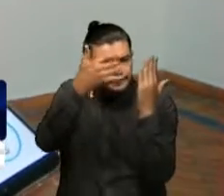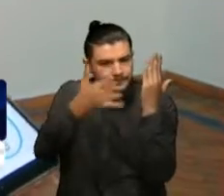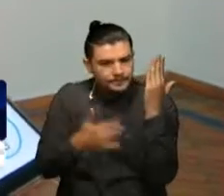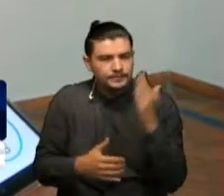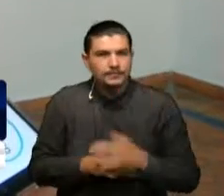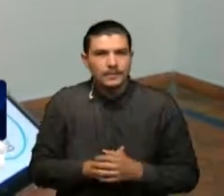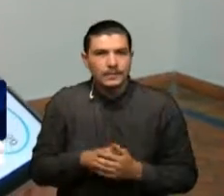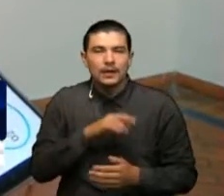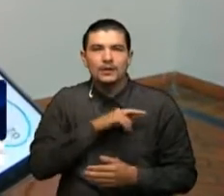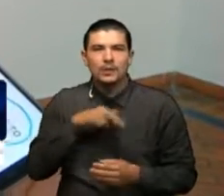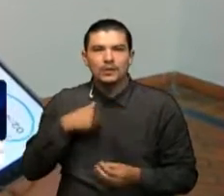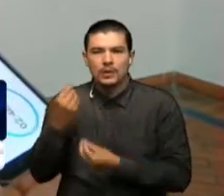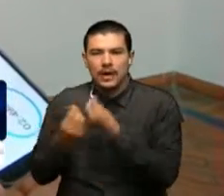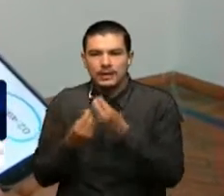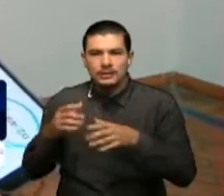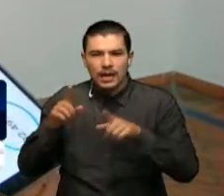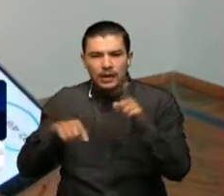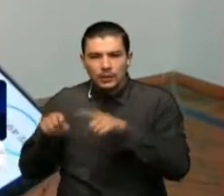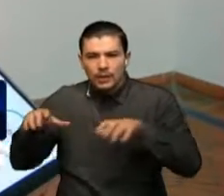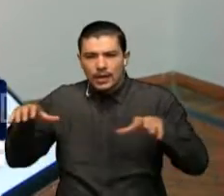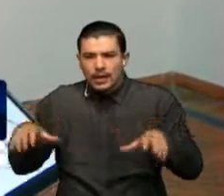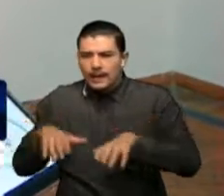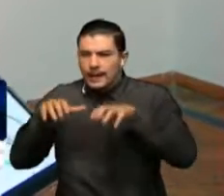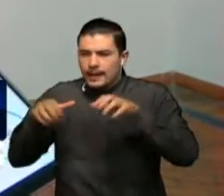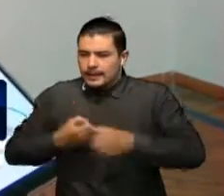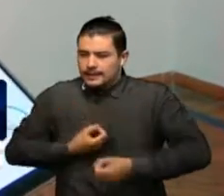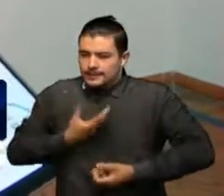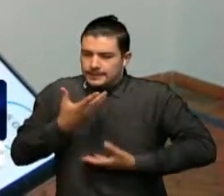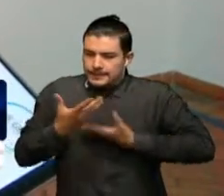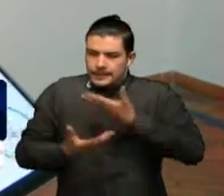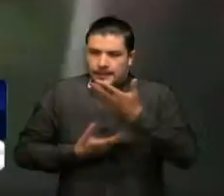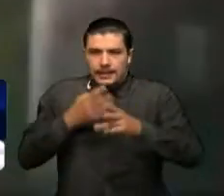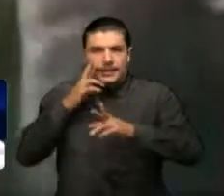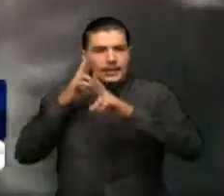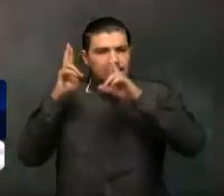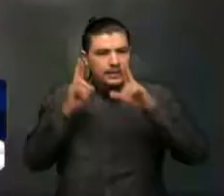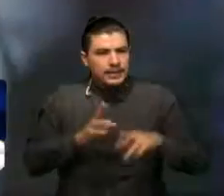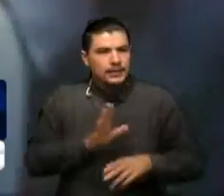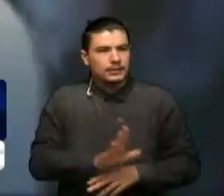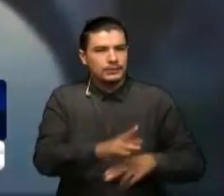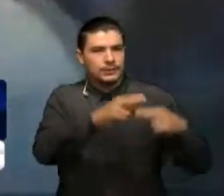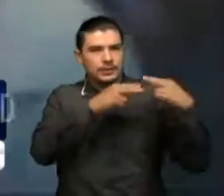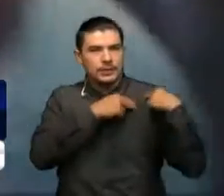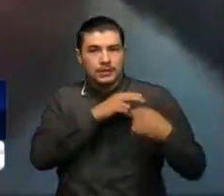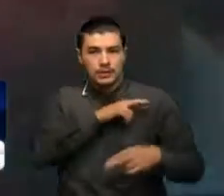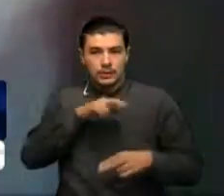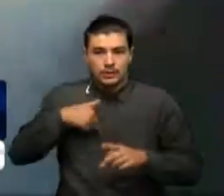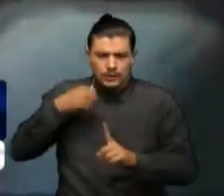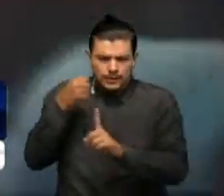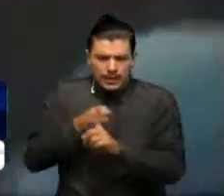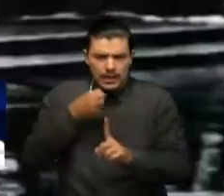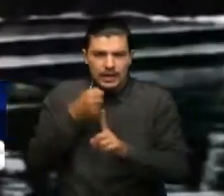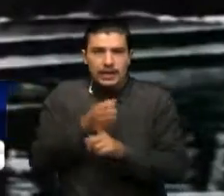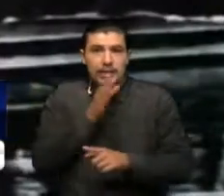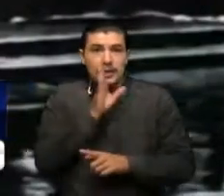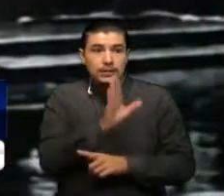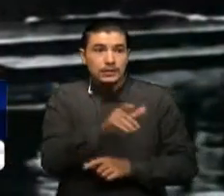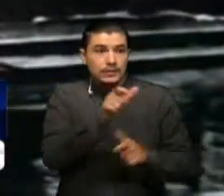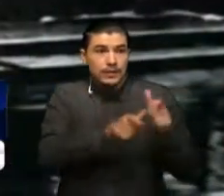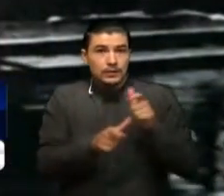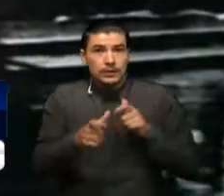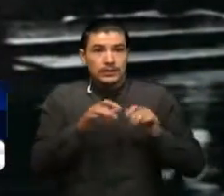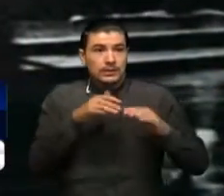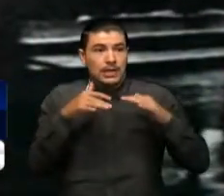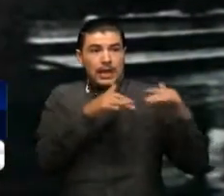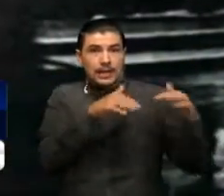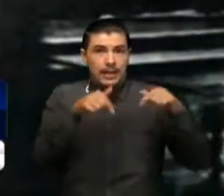que hagamos algunos actos que expresen el reconocimiento de esto, las responsabilidades. Vamos a tratar de que los responsables de la guerra aquí